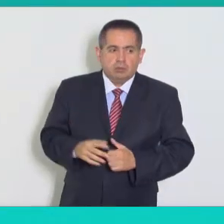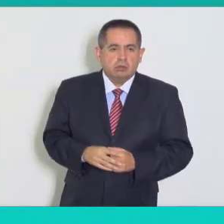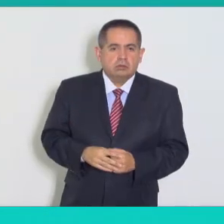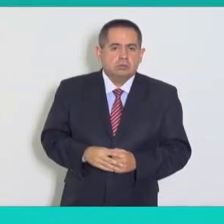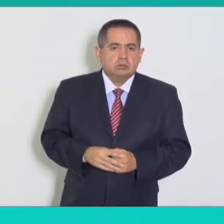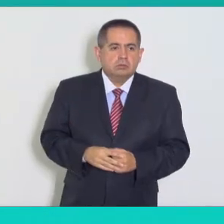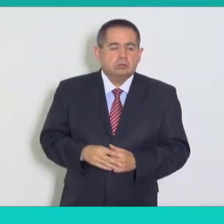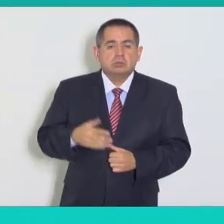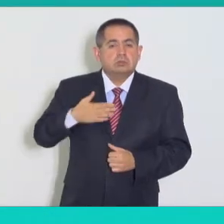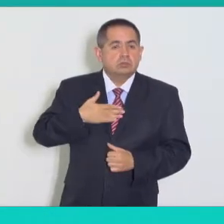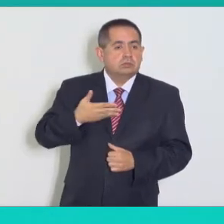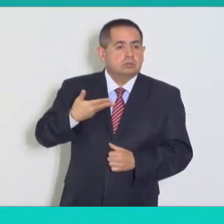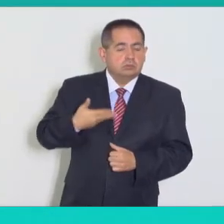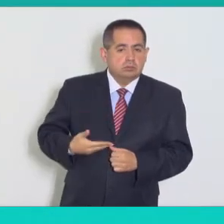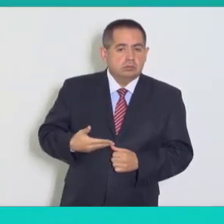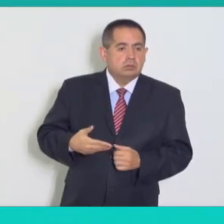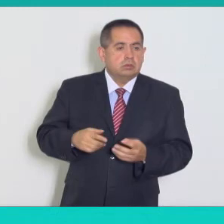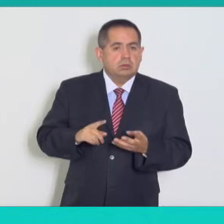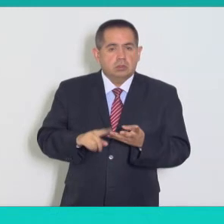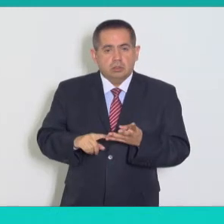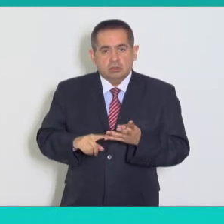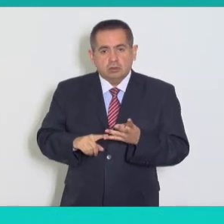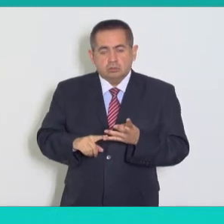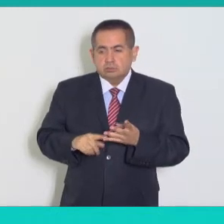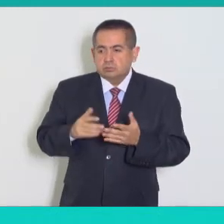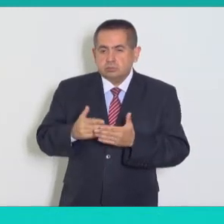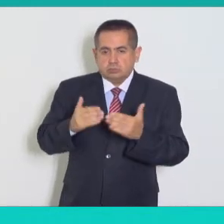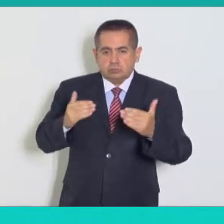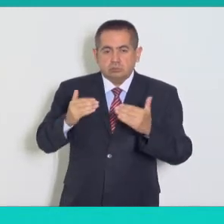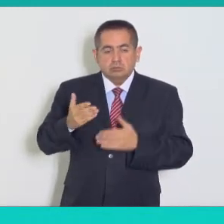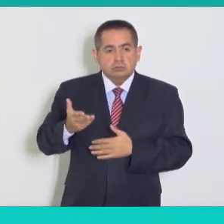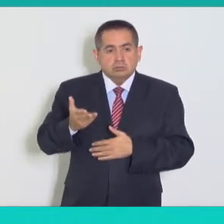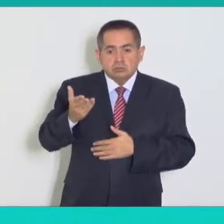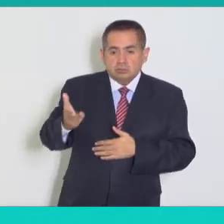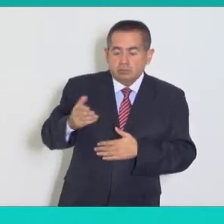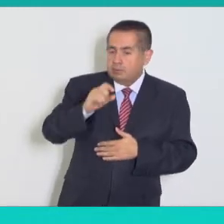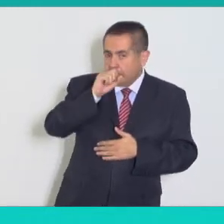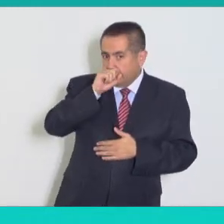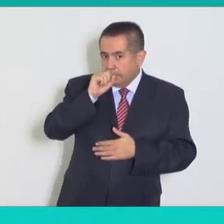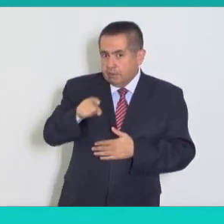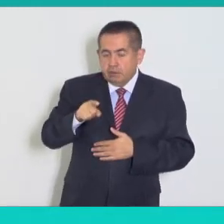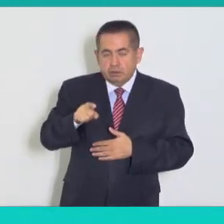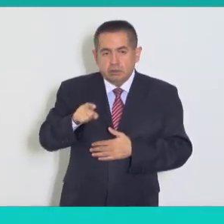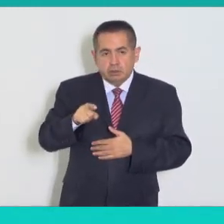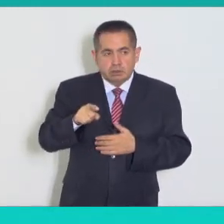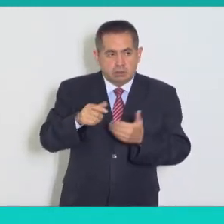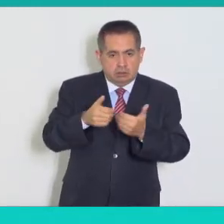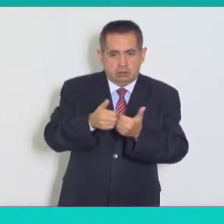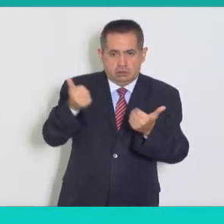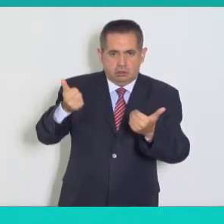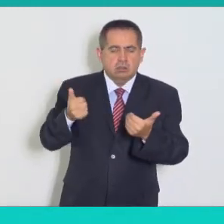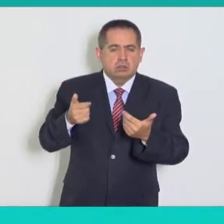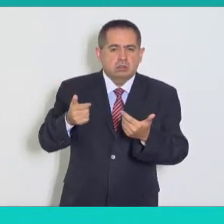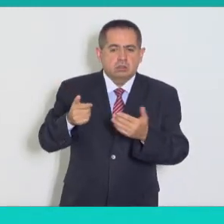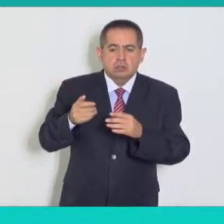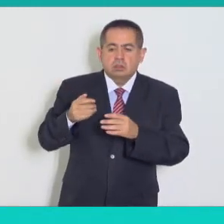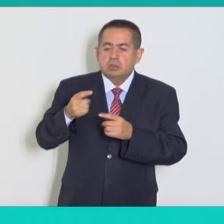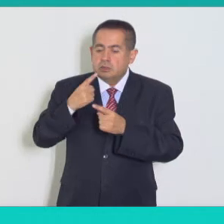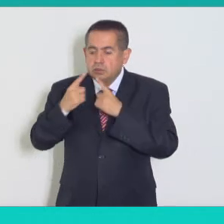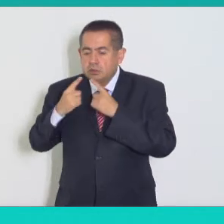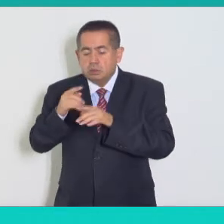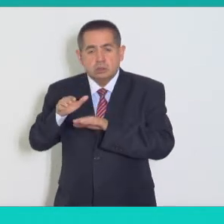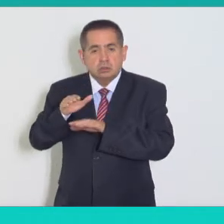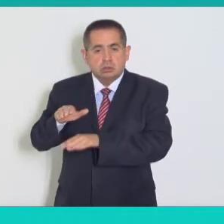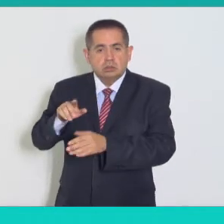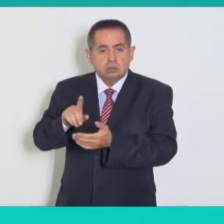ordenó a la secretaría de educación pública dar a conocer el número de denuncias por abuso sexual registradas en escuelas de educación básica en la ciudad de mexico desde